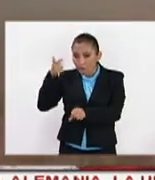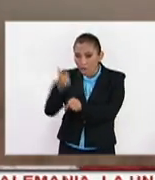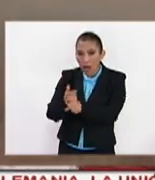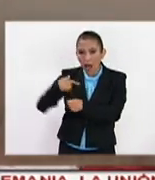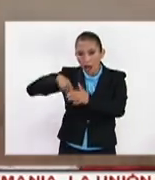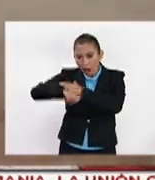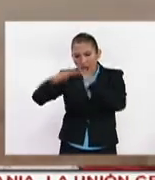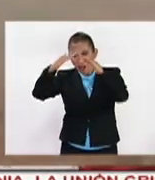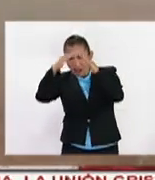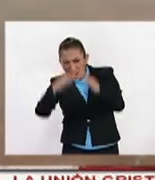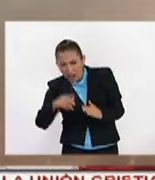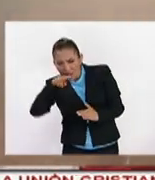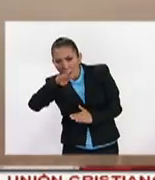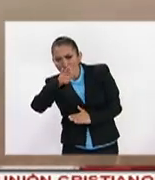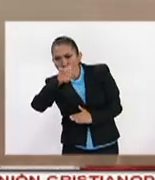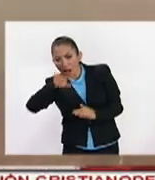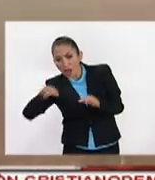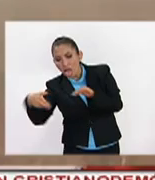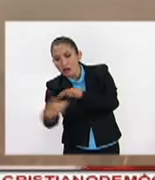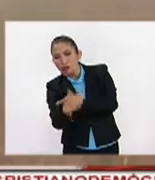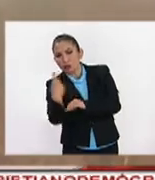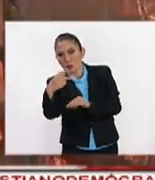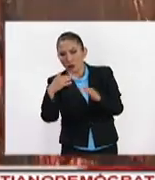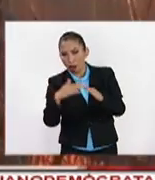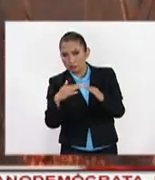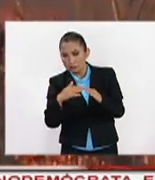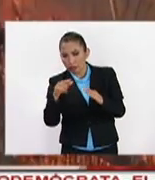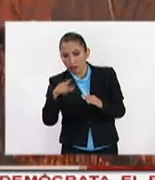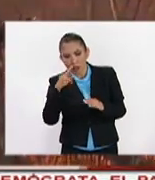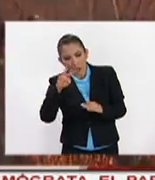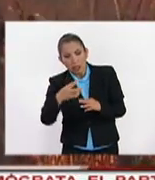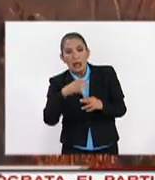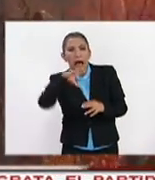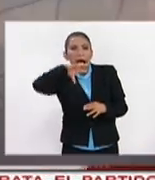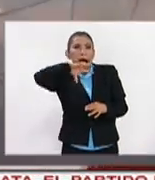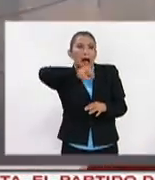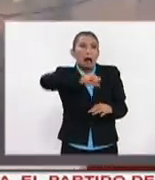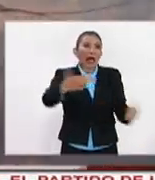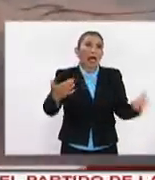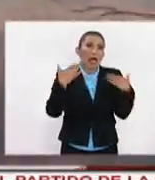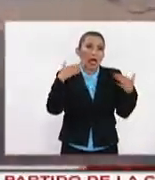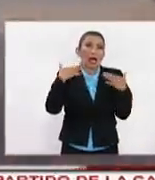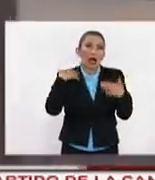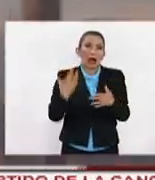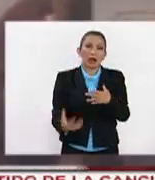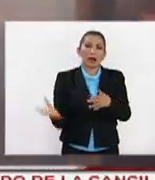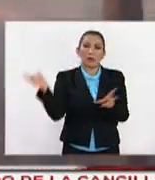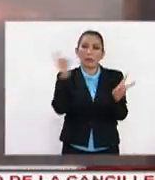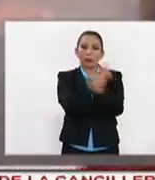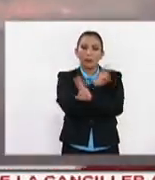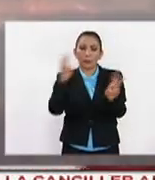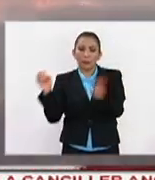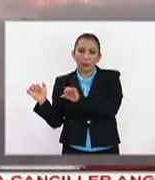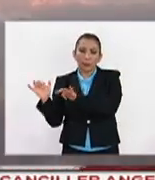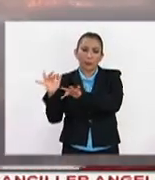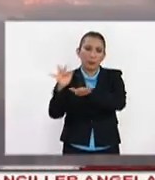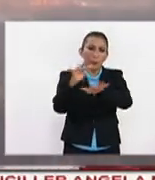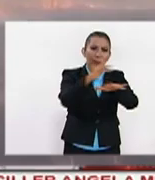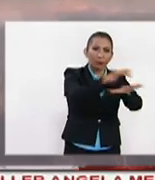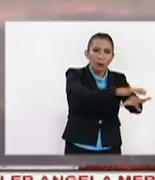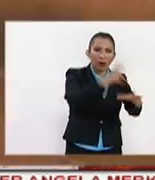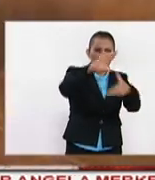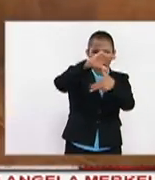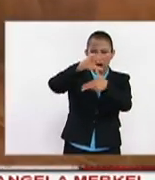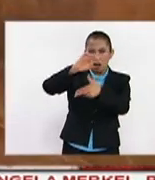en una bodega situada detrás de su casa. De acuerdo con las autoridades, las altas temperaturas y la fuerte intensidad del viento por la presencia